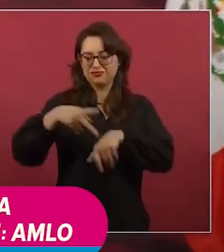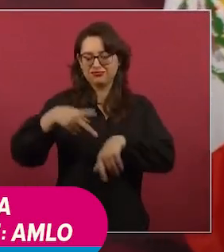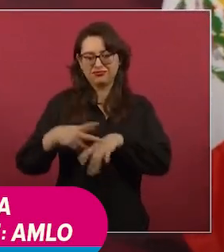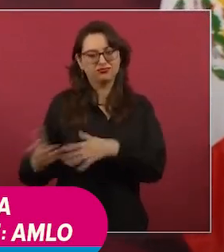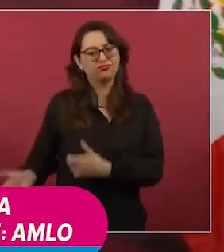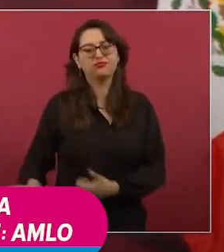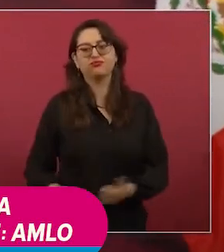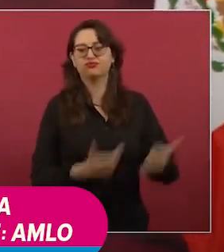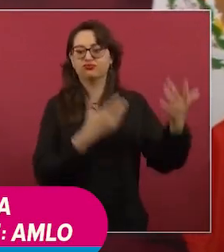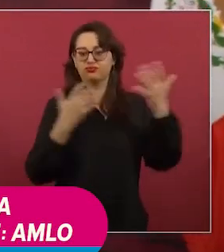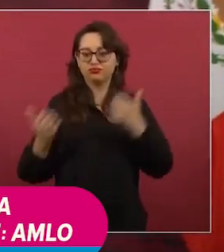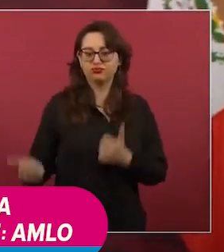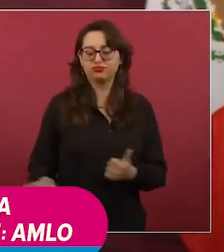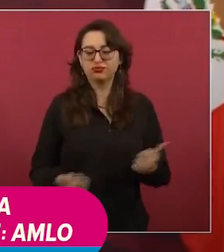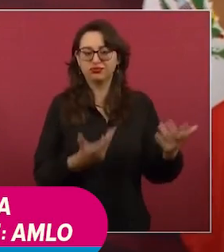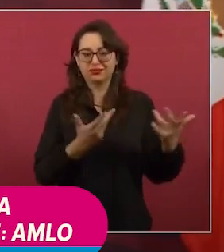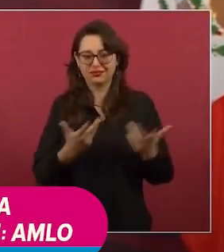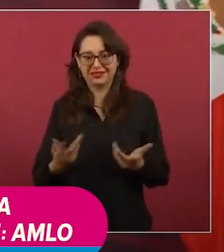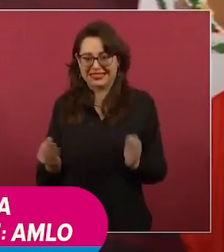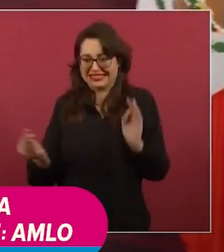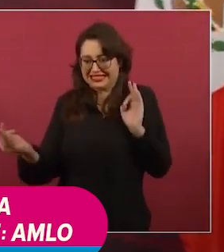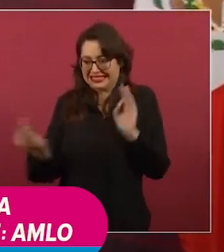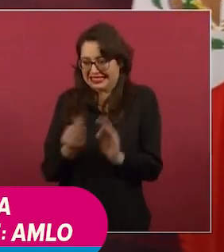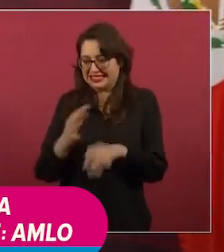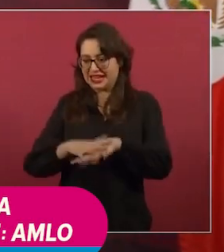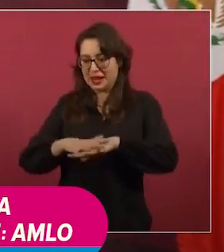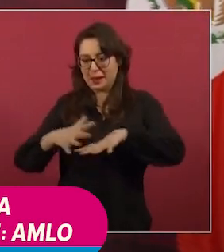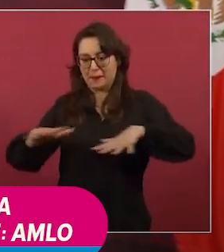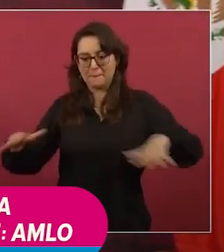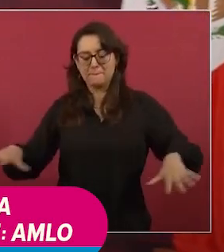las costas del Caribe,